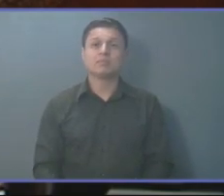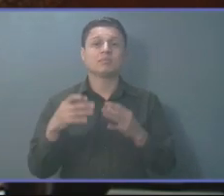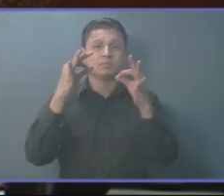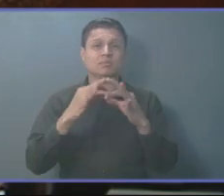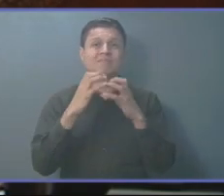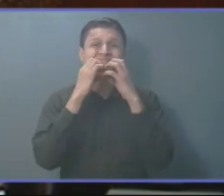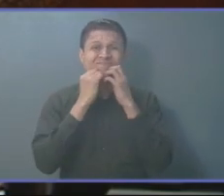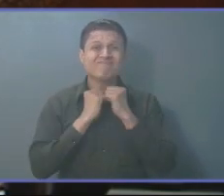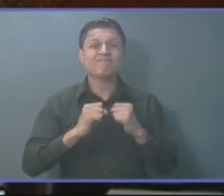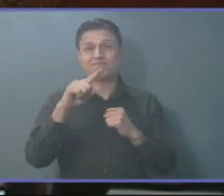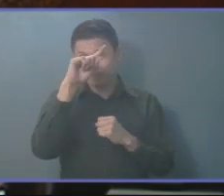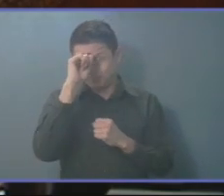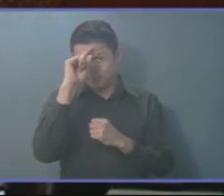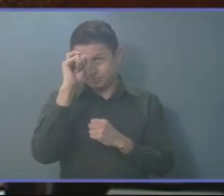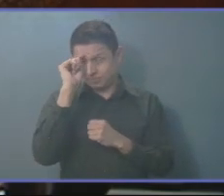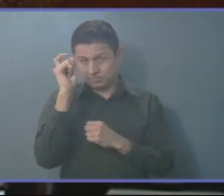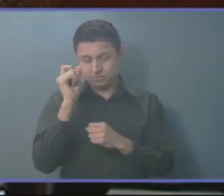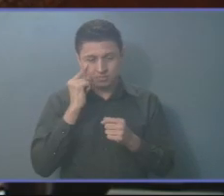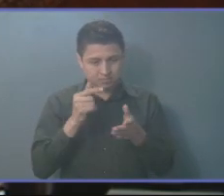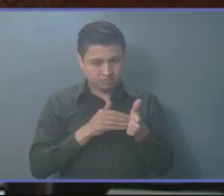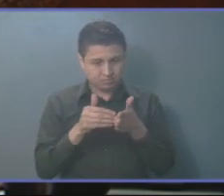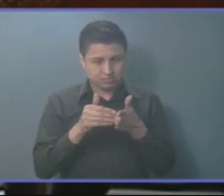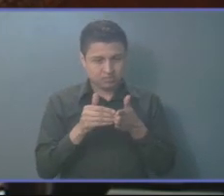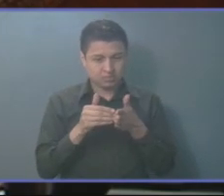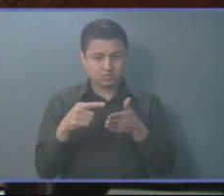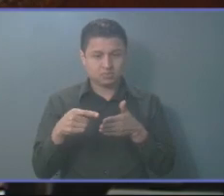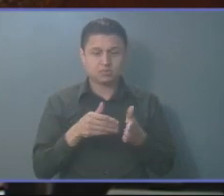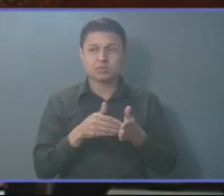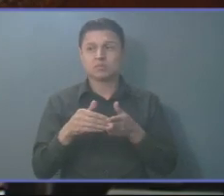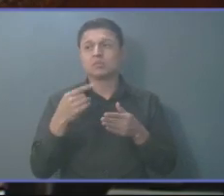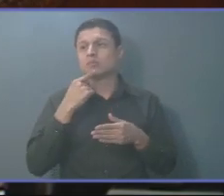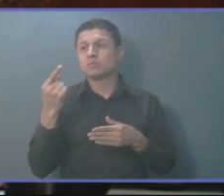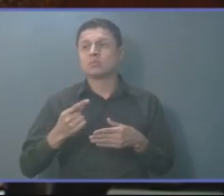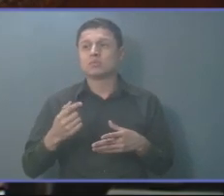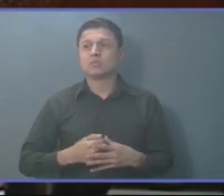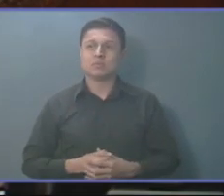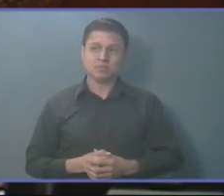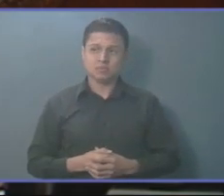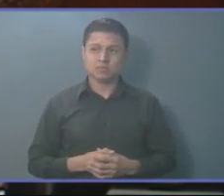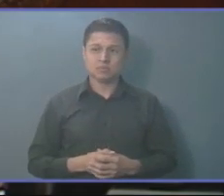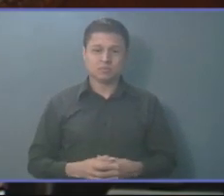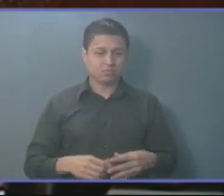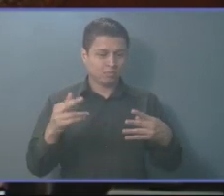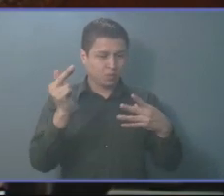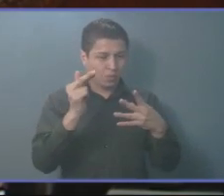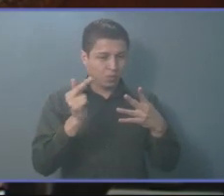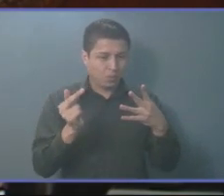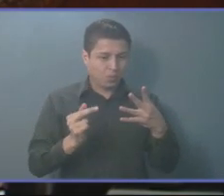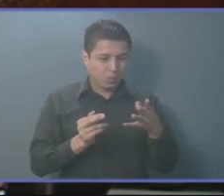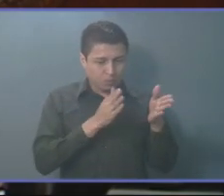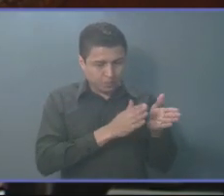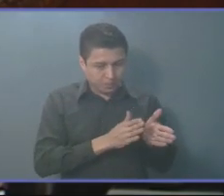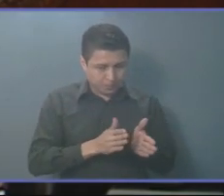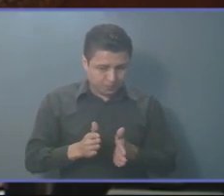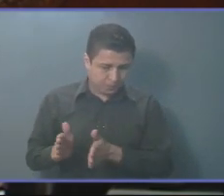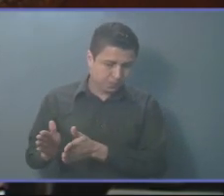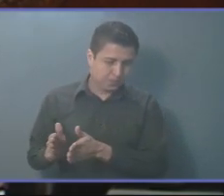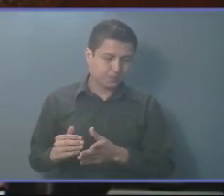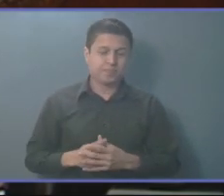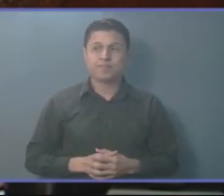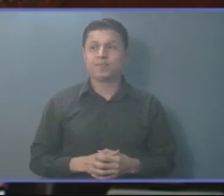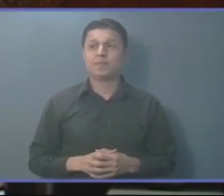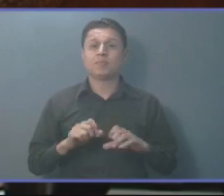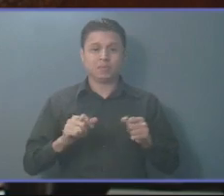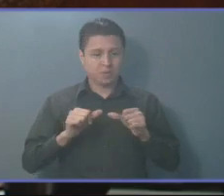de estabilidad laboral comenzará a partir de haberse emitido un ordenado la cuarentena correspondiente y